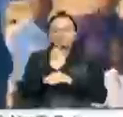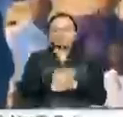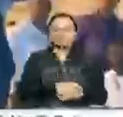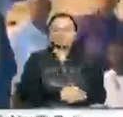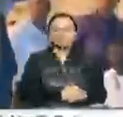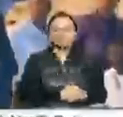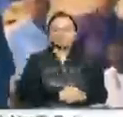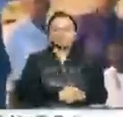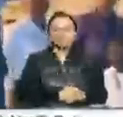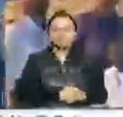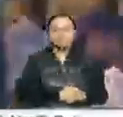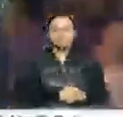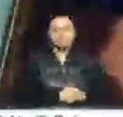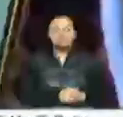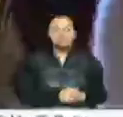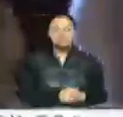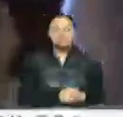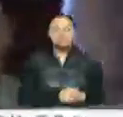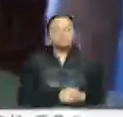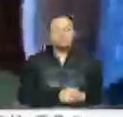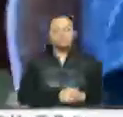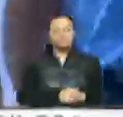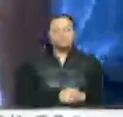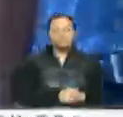Andrade, Noticiero Ciudadano.